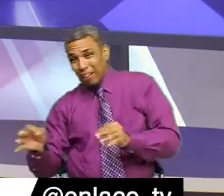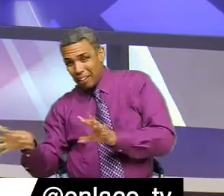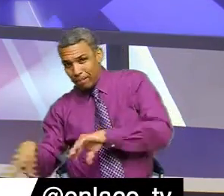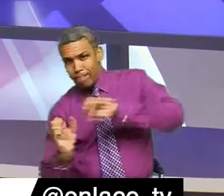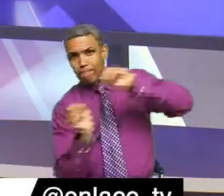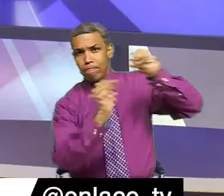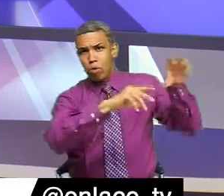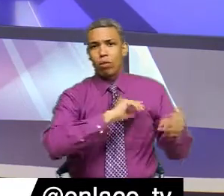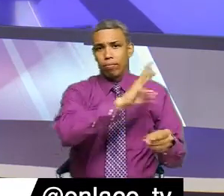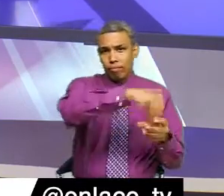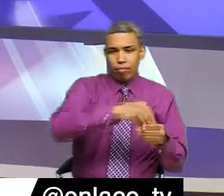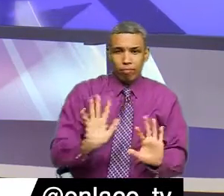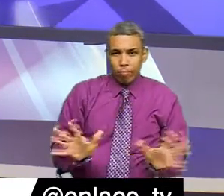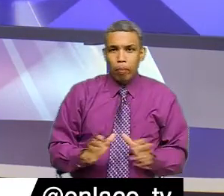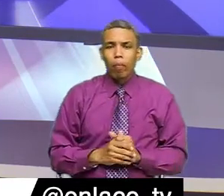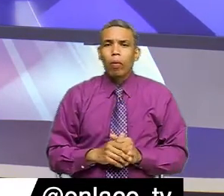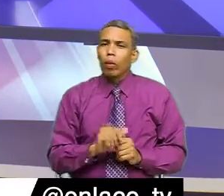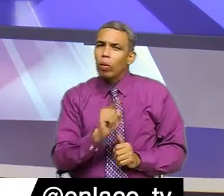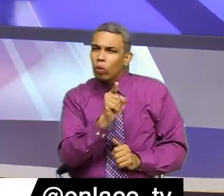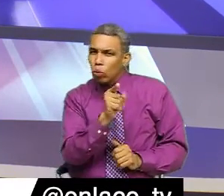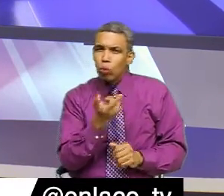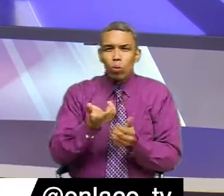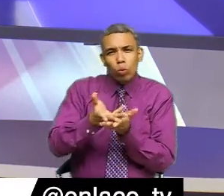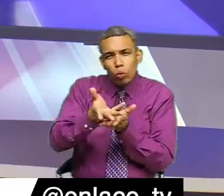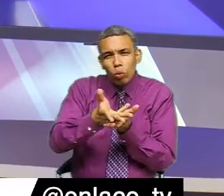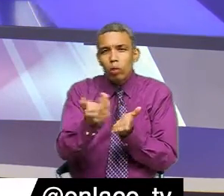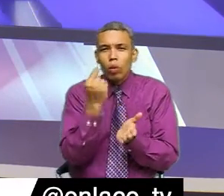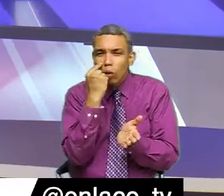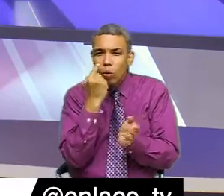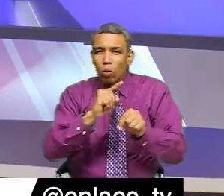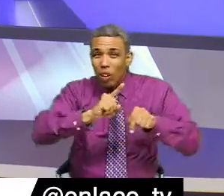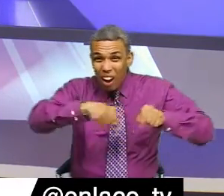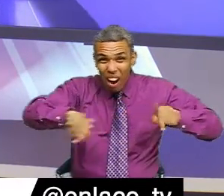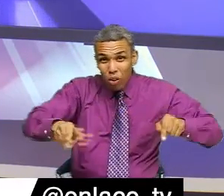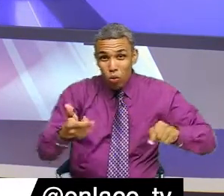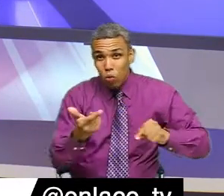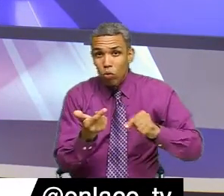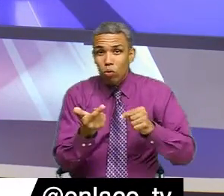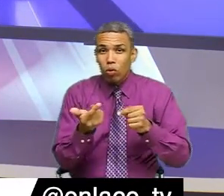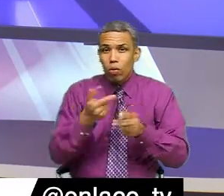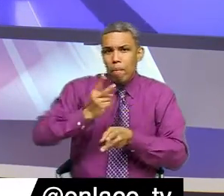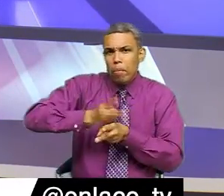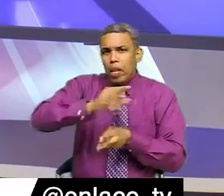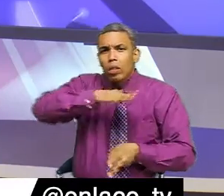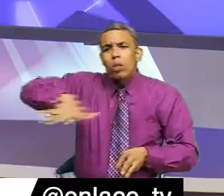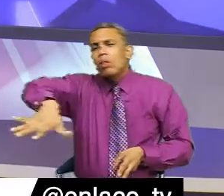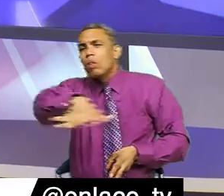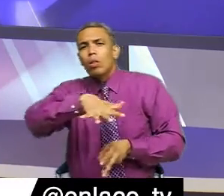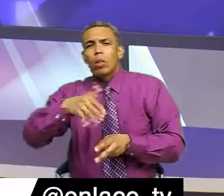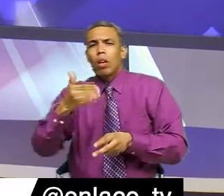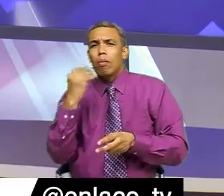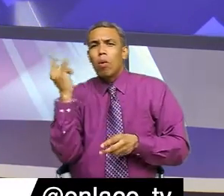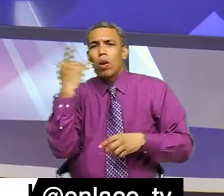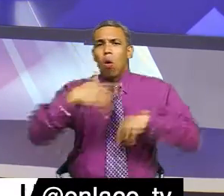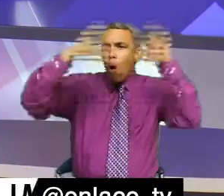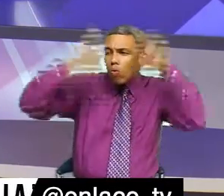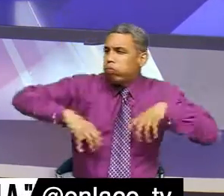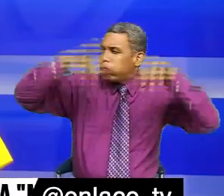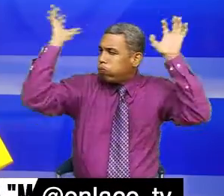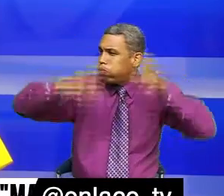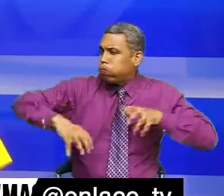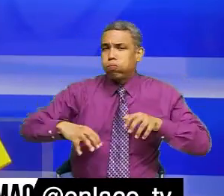las recomendaciones. Secretario, ¿qué decirle a de pronto las familias que están afectadas y pues a punto de sufrir ese tipo de riesgos por las lluvias? Bueno,